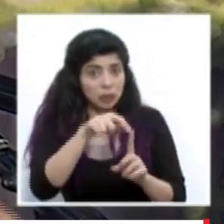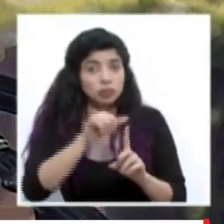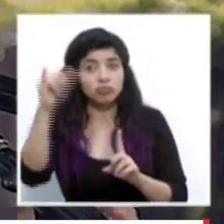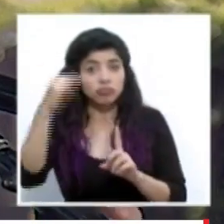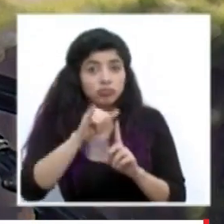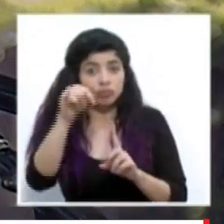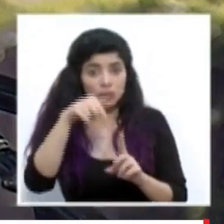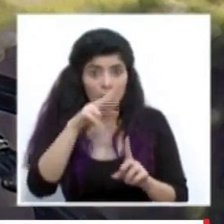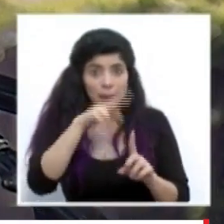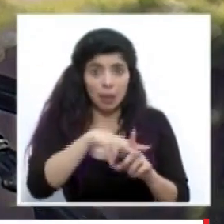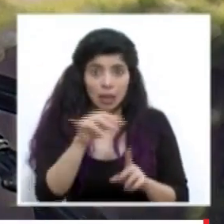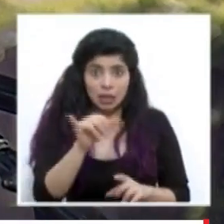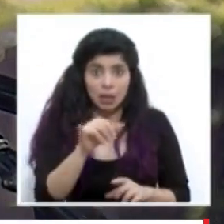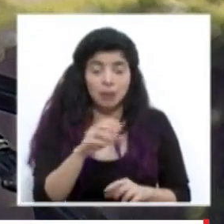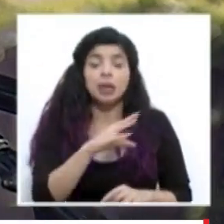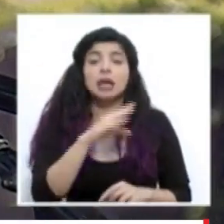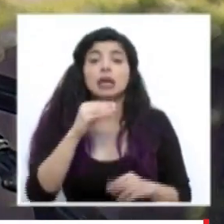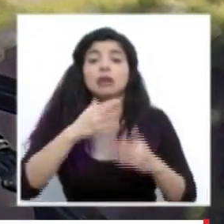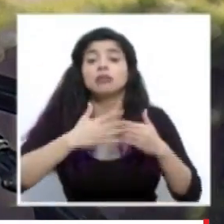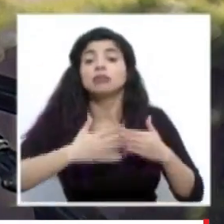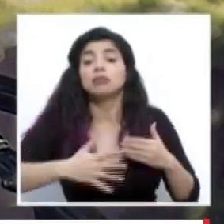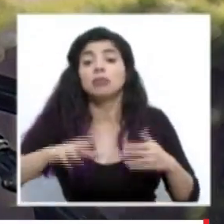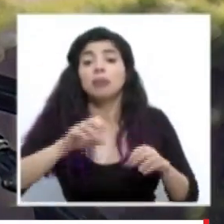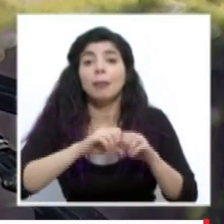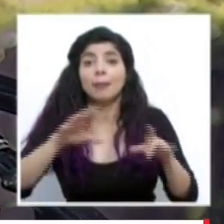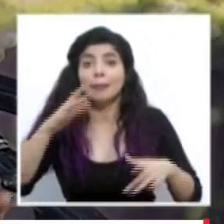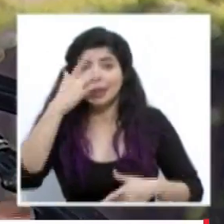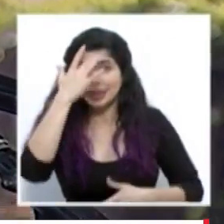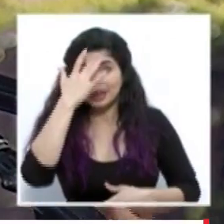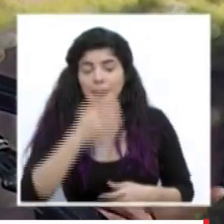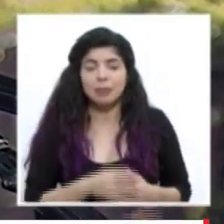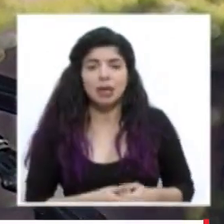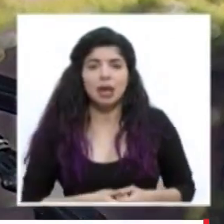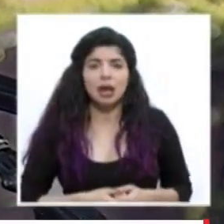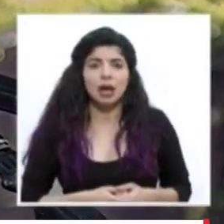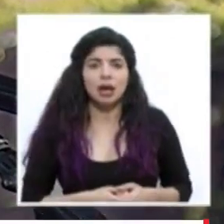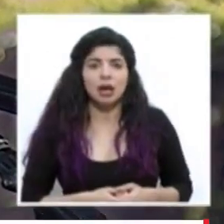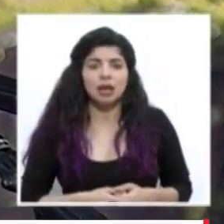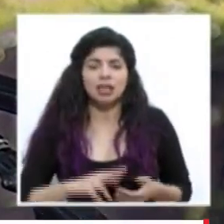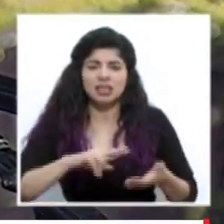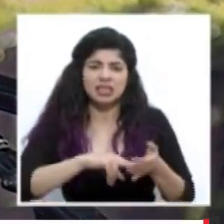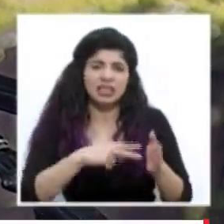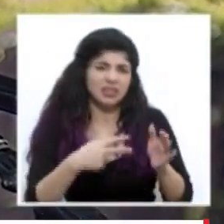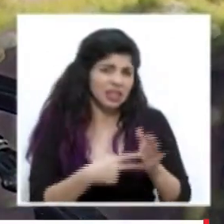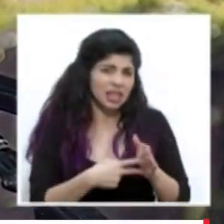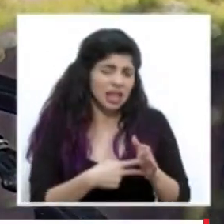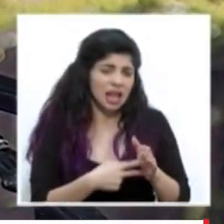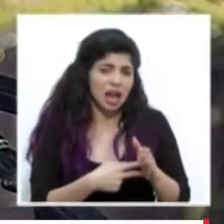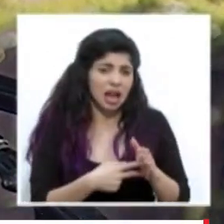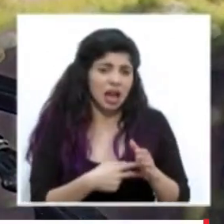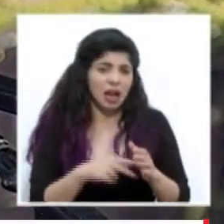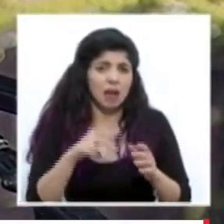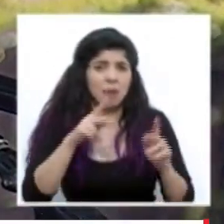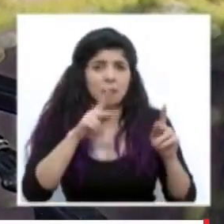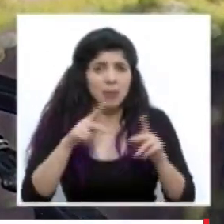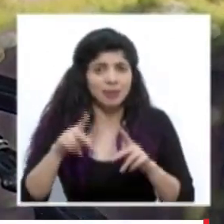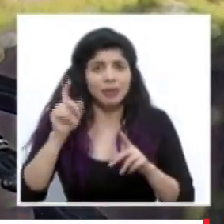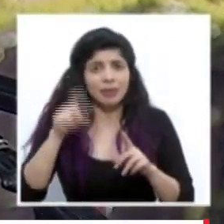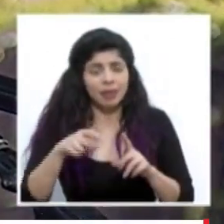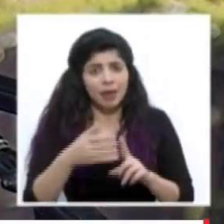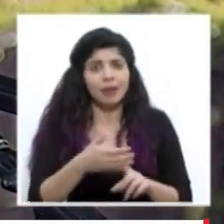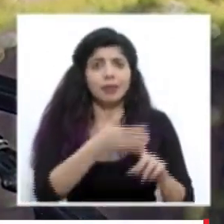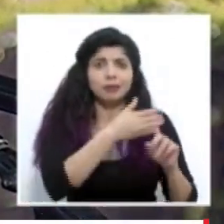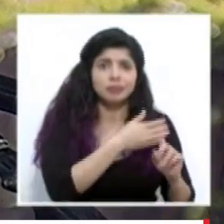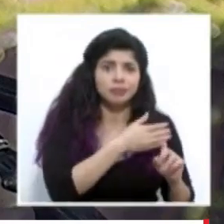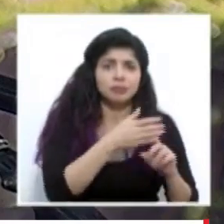y en el tanto dure esta pandemia, doctor, se verán sometidos a periodos de cuarentena,